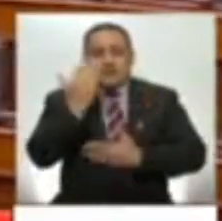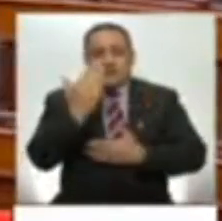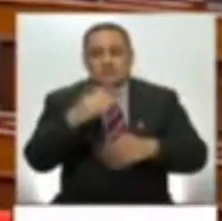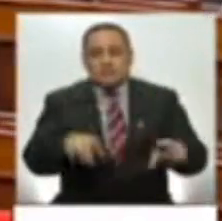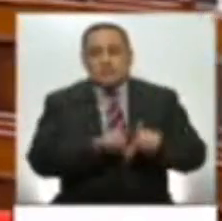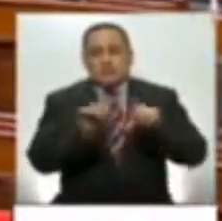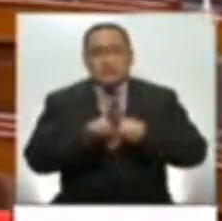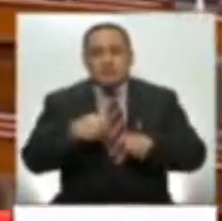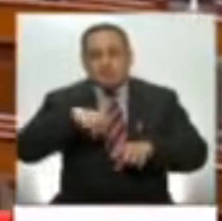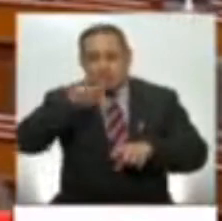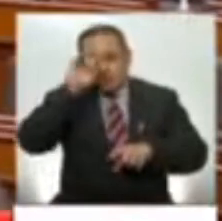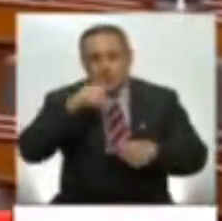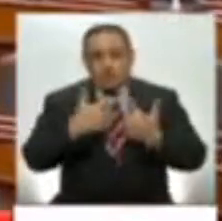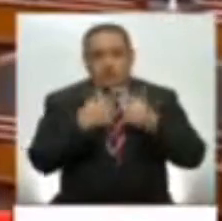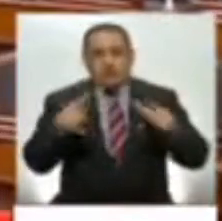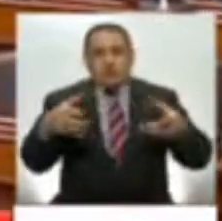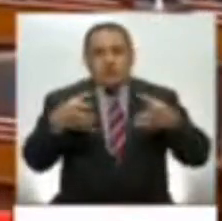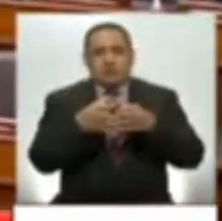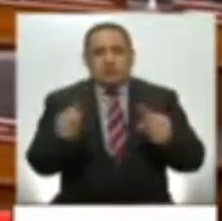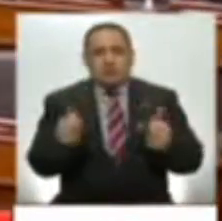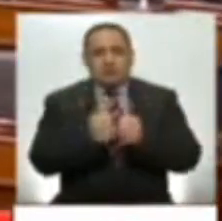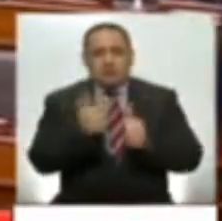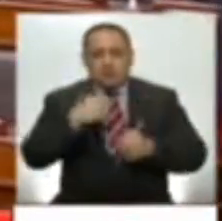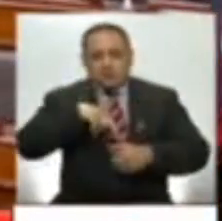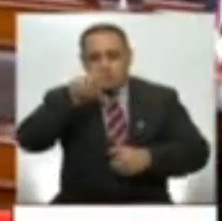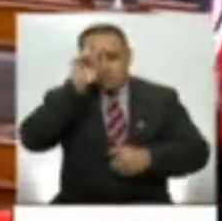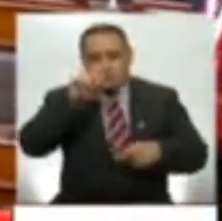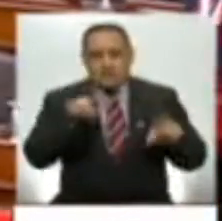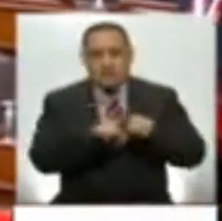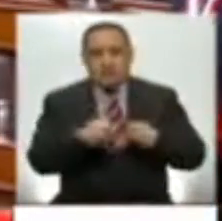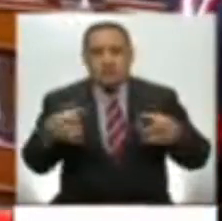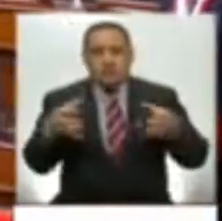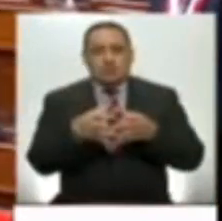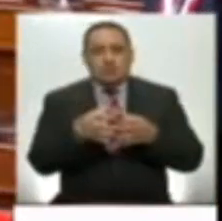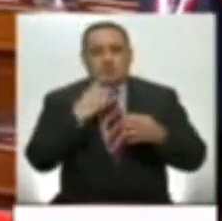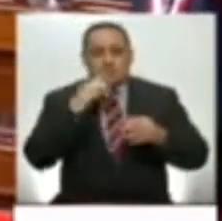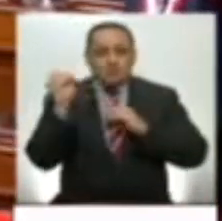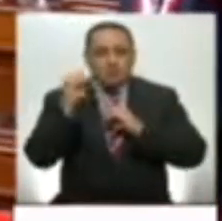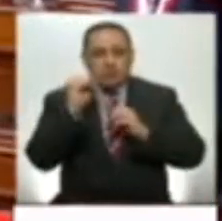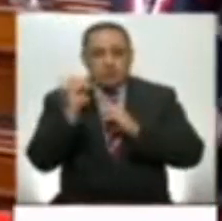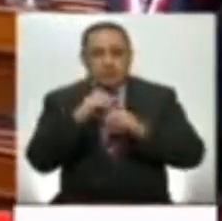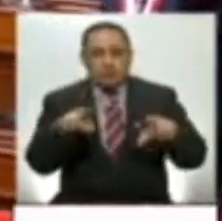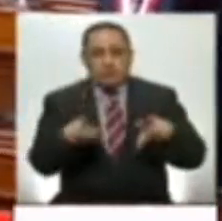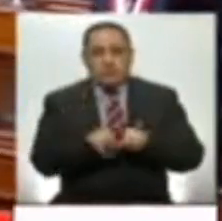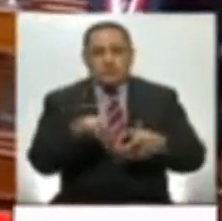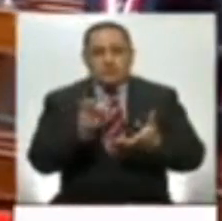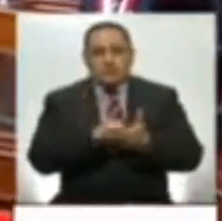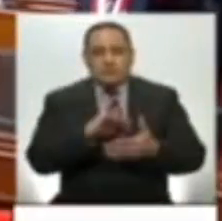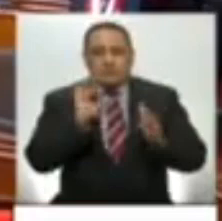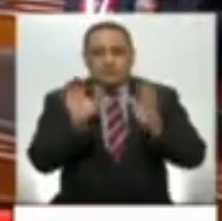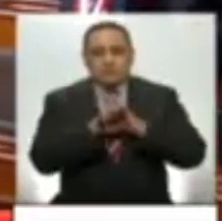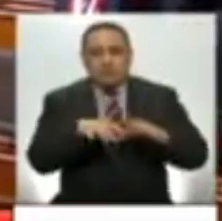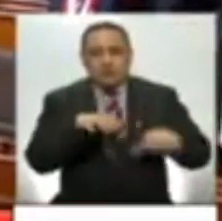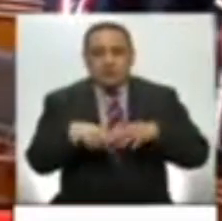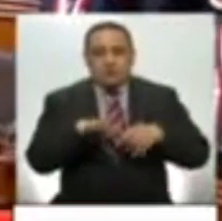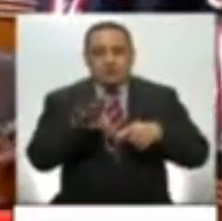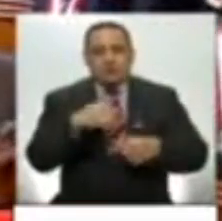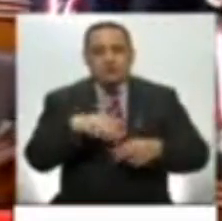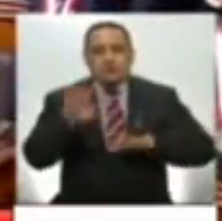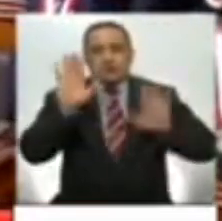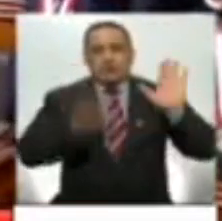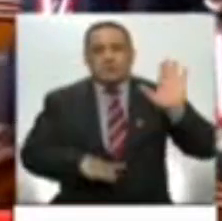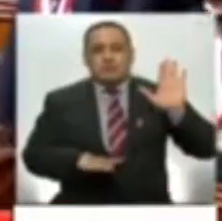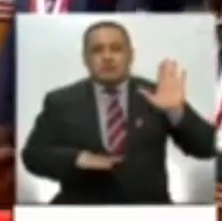Perú Libre, el grupo parlamentario Juntos por el Perú y también el Partido Morado ha realizado su